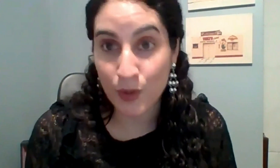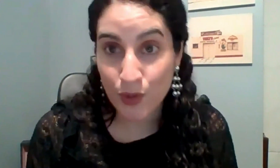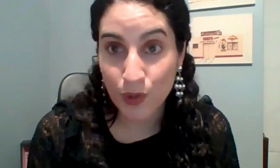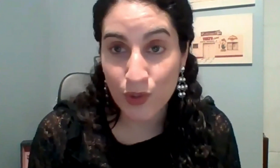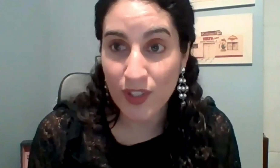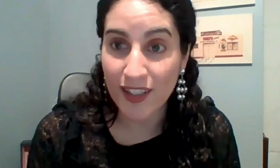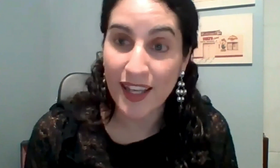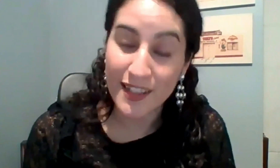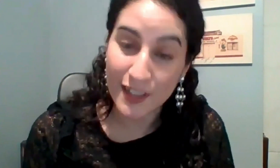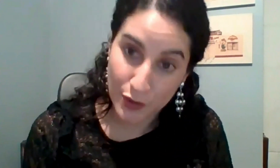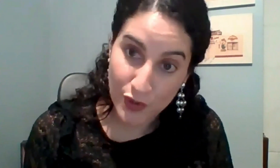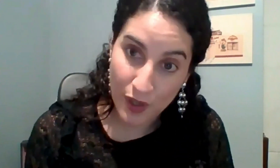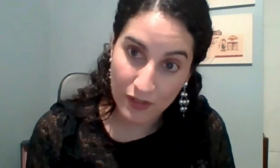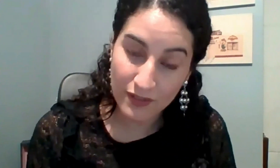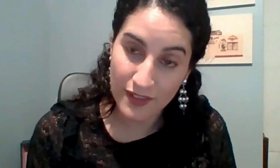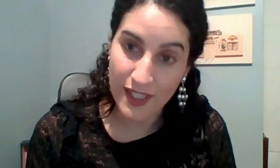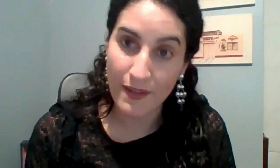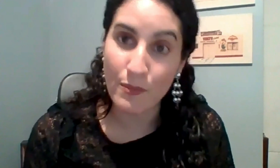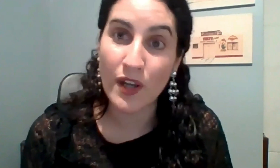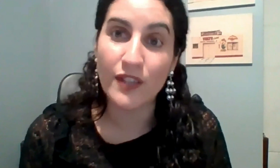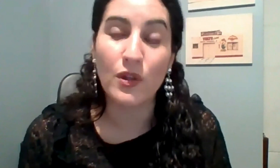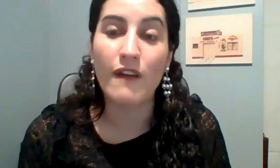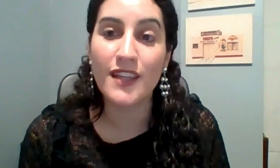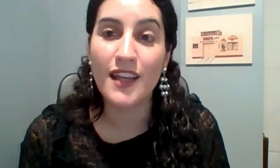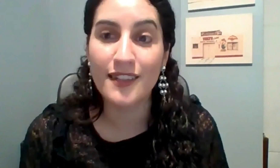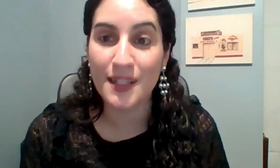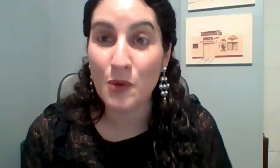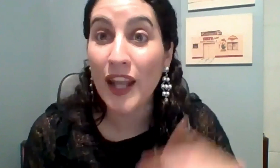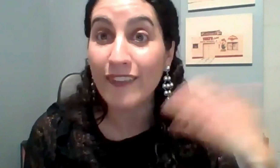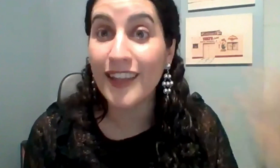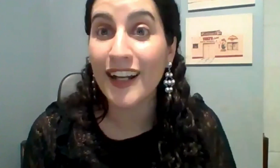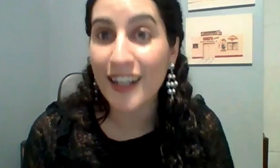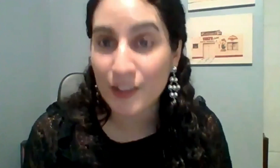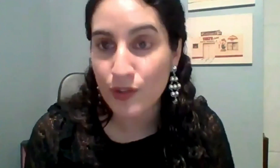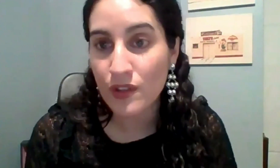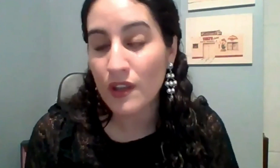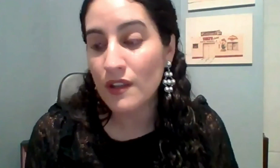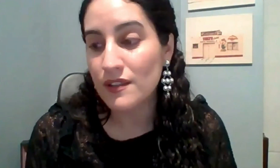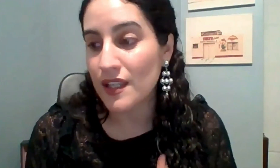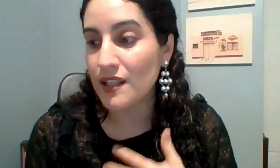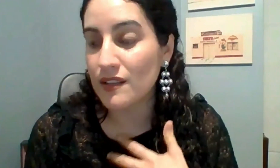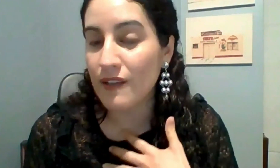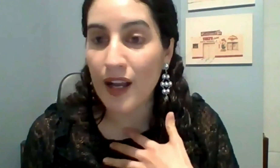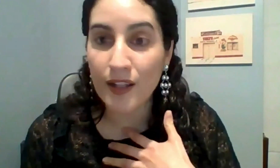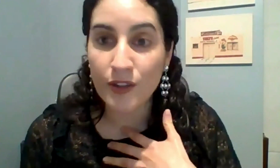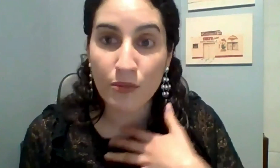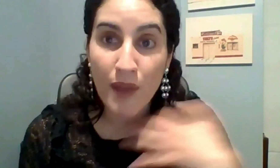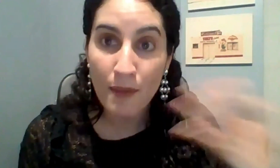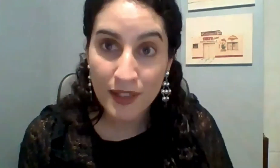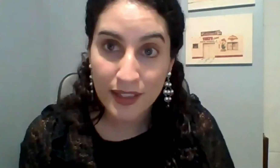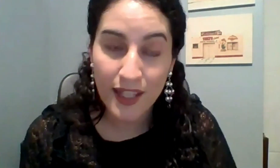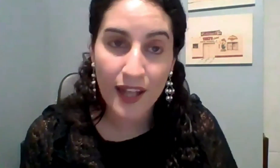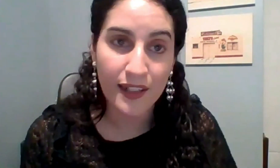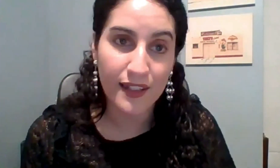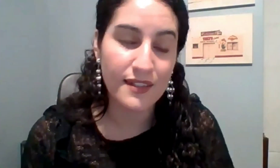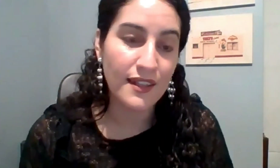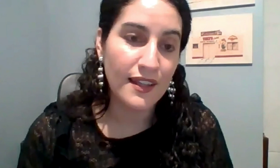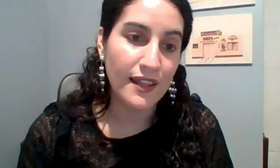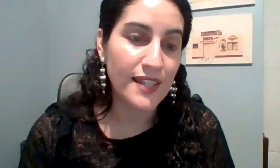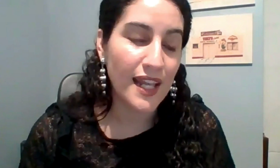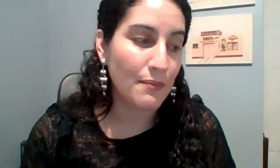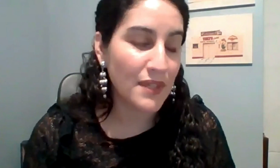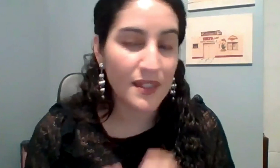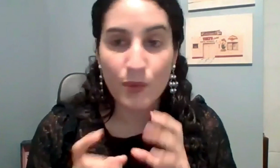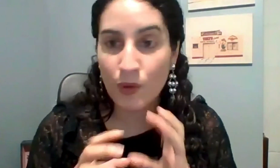para nosotros, el de la inclusión. Sabemos que todavía tenemos grandes retos, seguir trabajando más materiales,